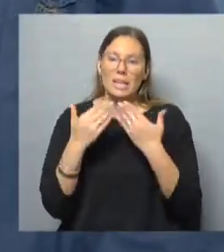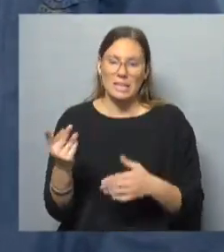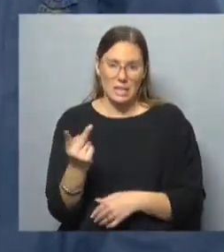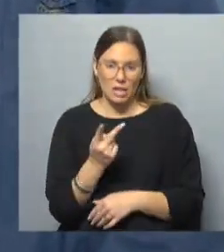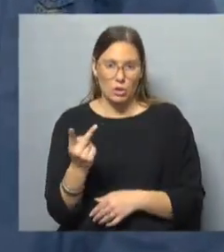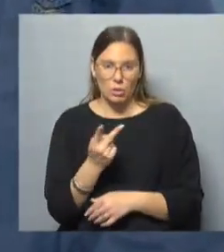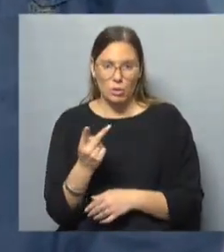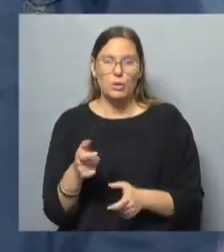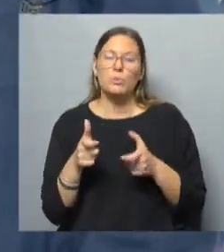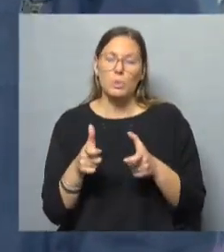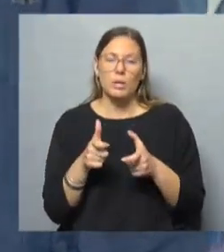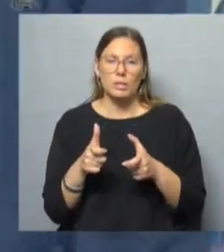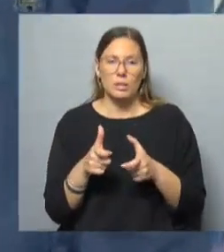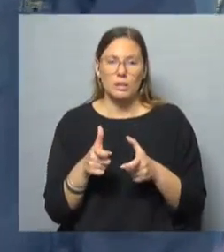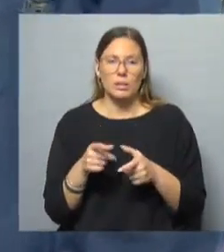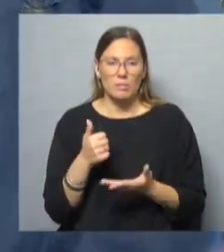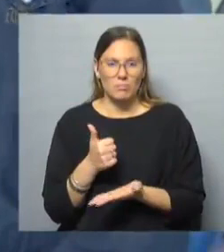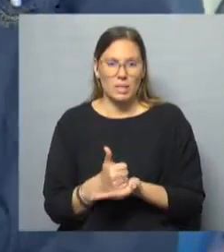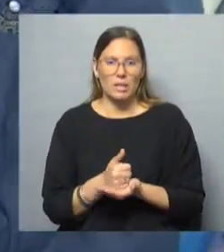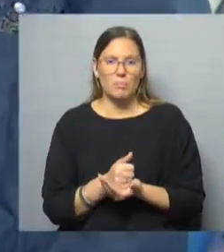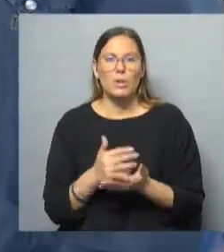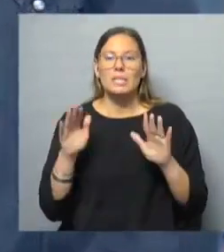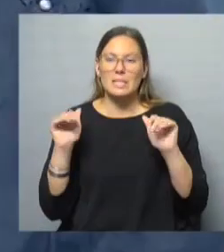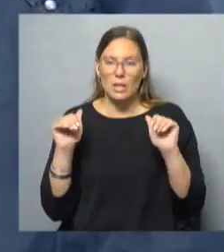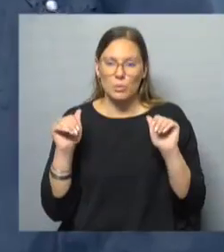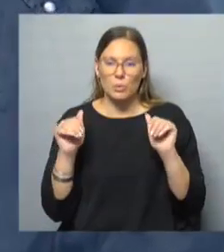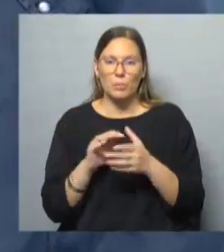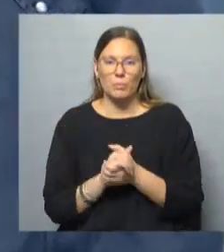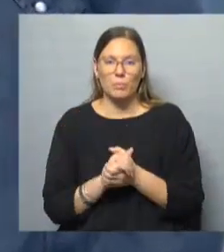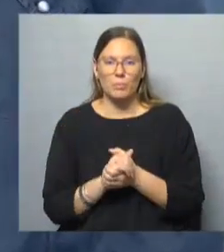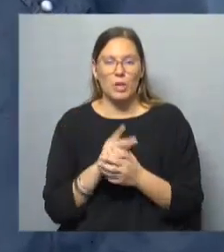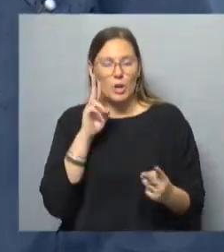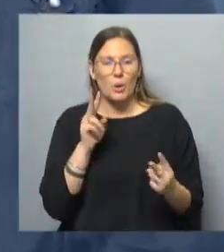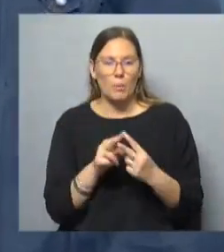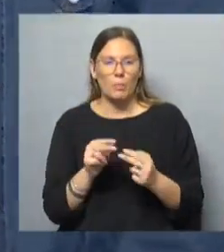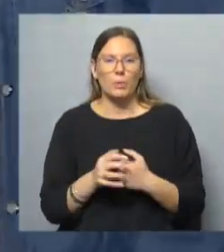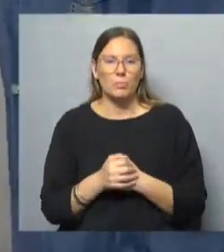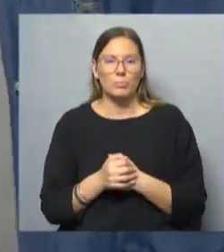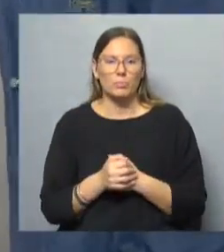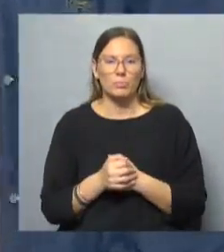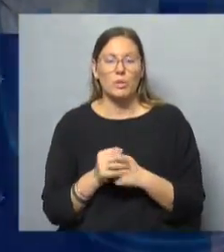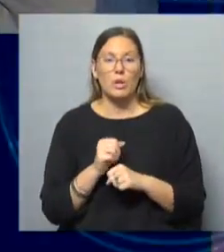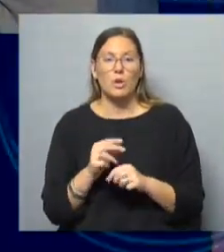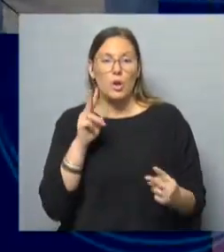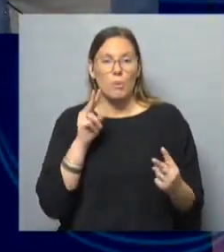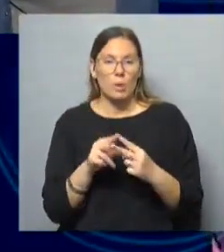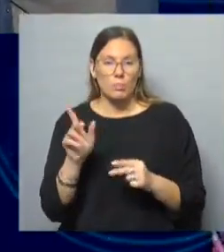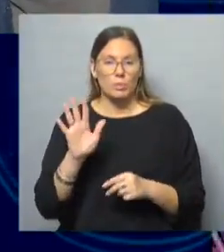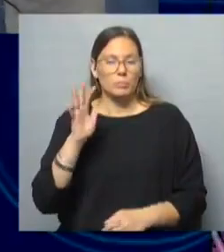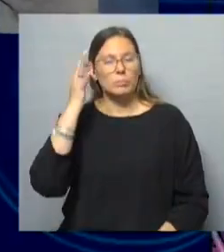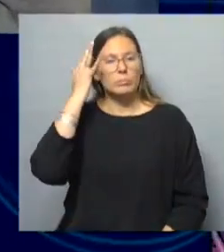Y todos los éxitos. Allí estaremos. Un saludo por allá y bueno, nos vemos pronto. Dale, vamos arriba. Chicos, nos vemos luego. Chau,